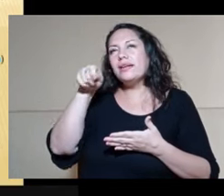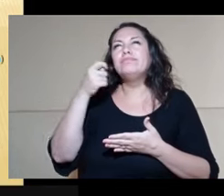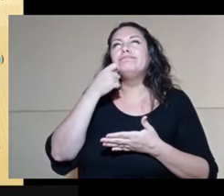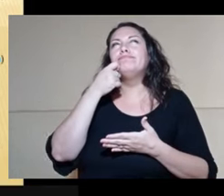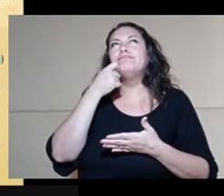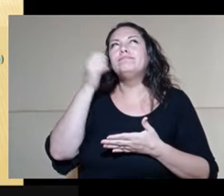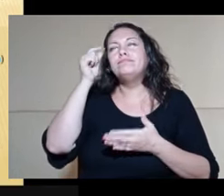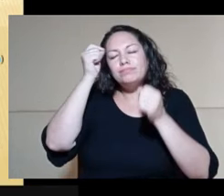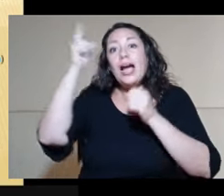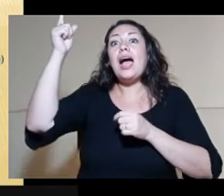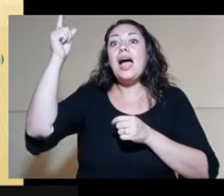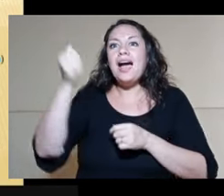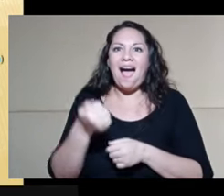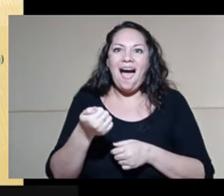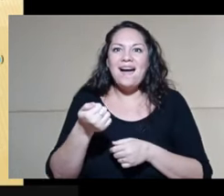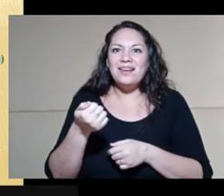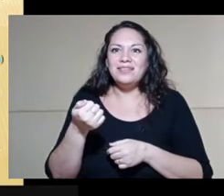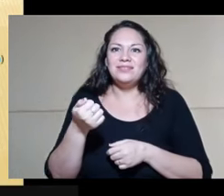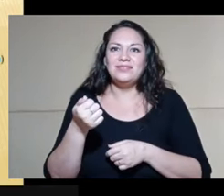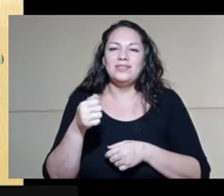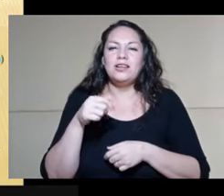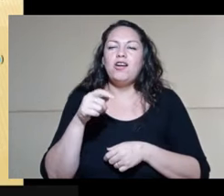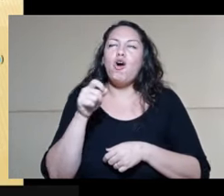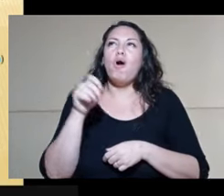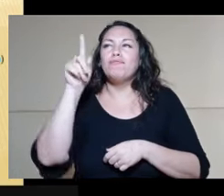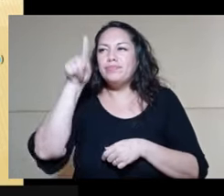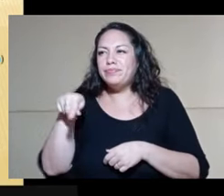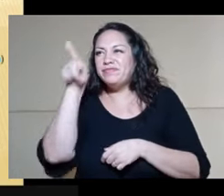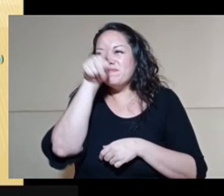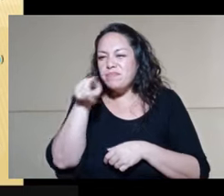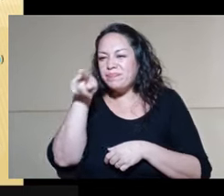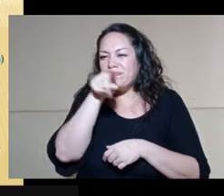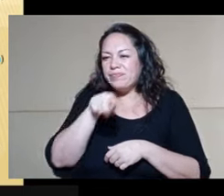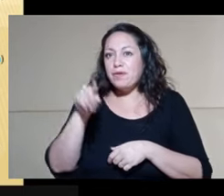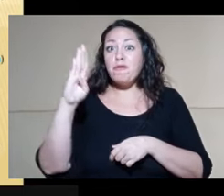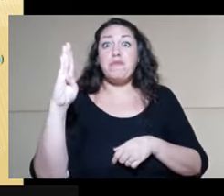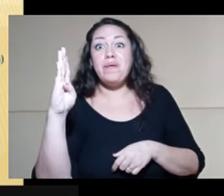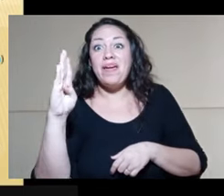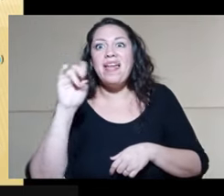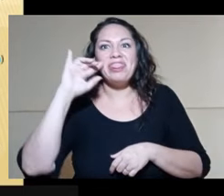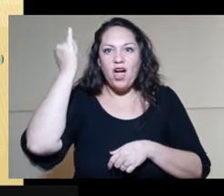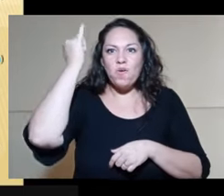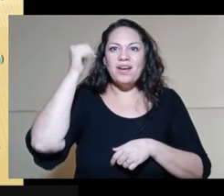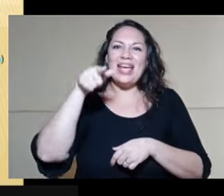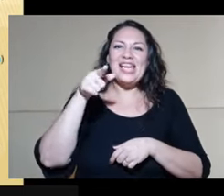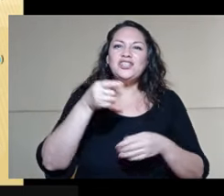piel y uno tiene que adivinar qué letra es? O qué le escribieron en la espalda. Eso todo lo hemos hecho alguna